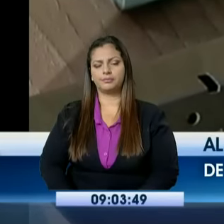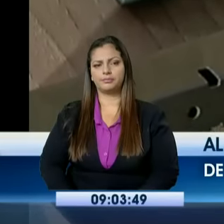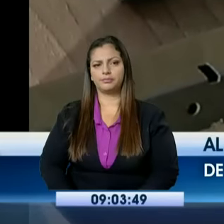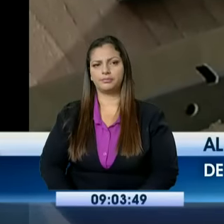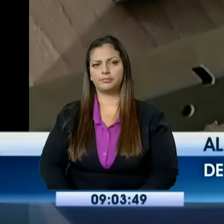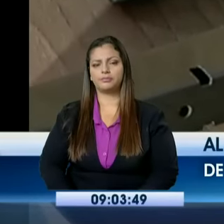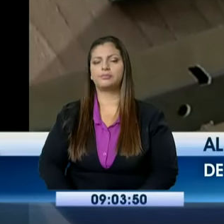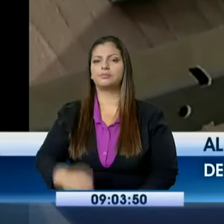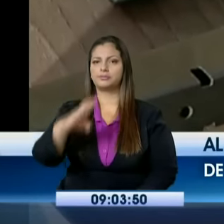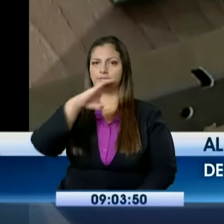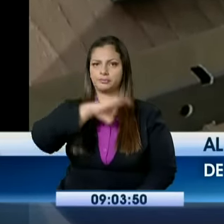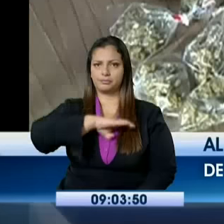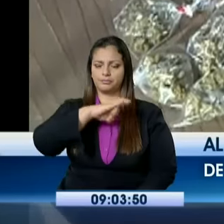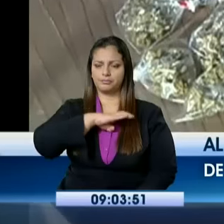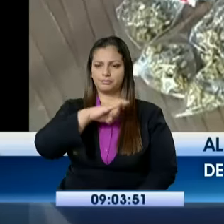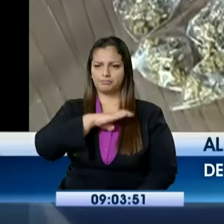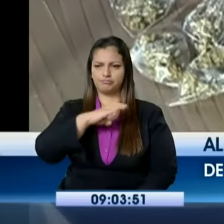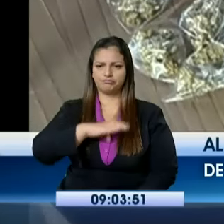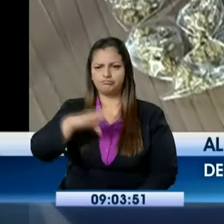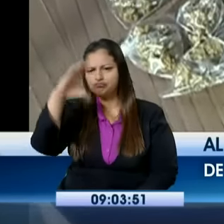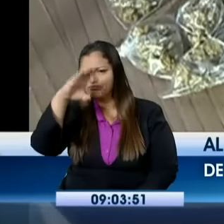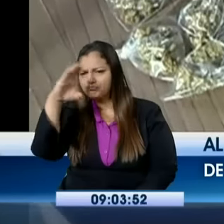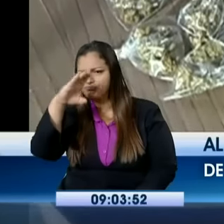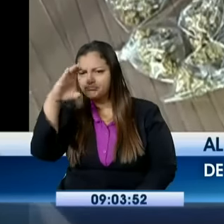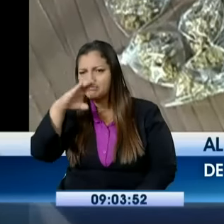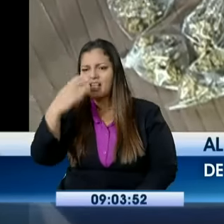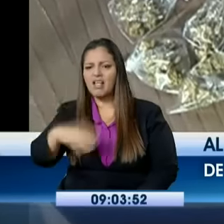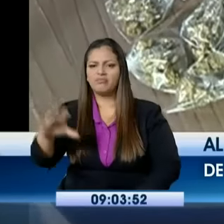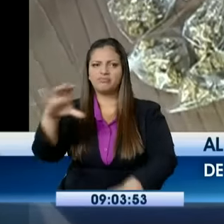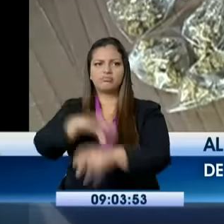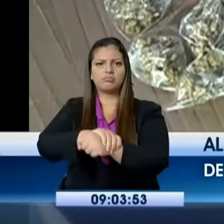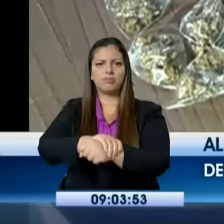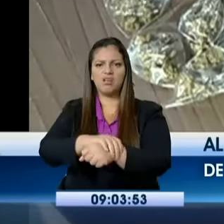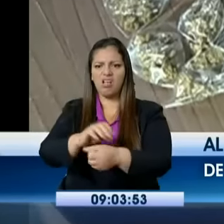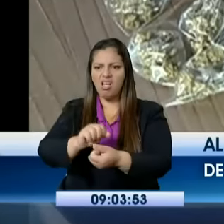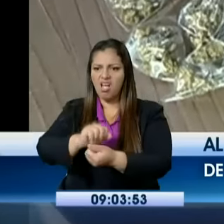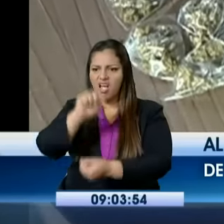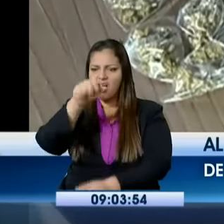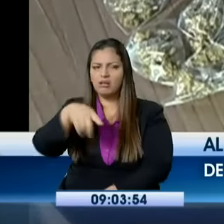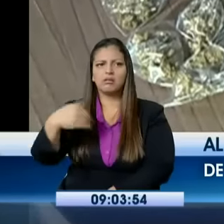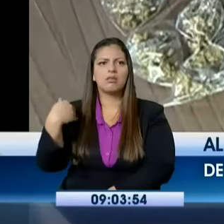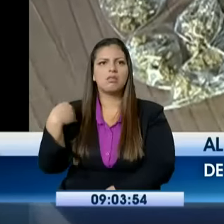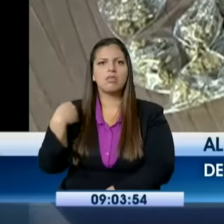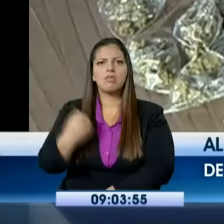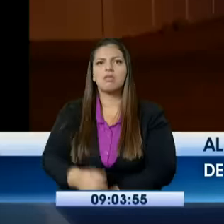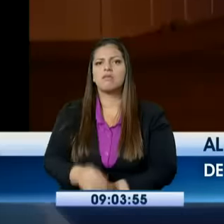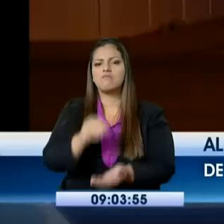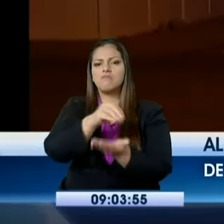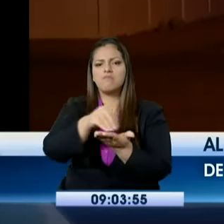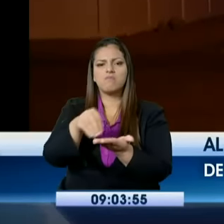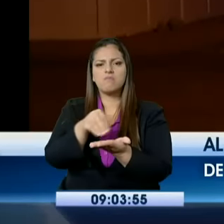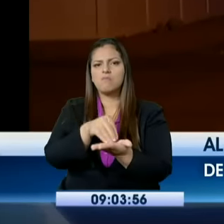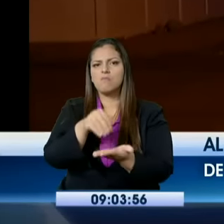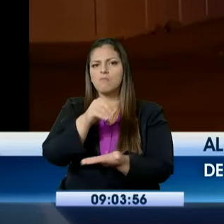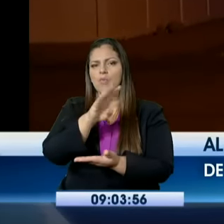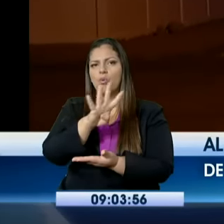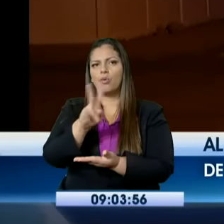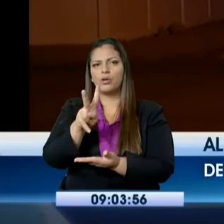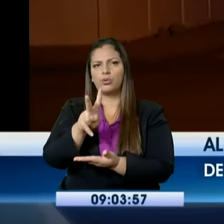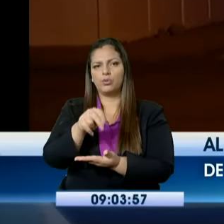uniformados decomisaron un arma de fuego y 42 sobres de droga que al parecer se encontraban listos para